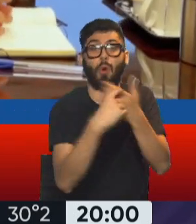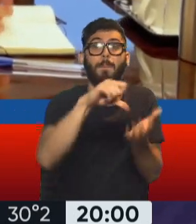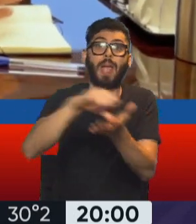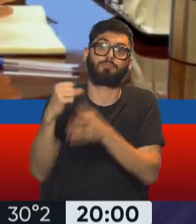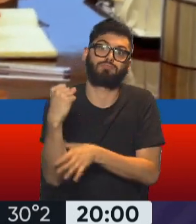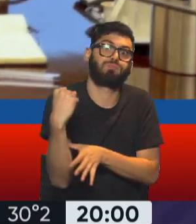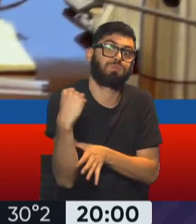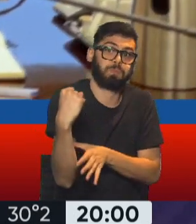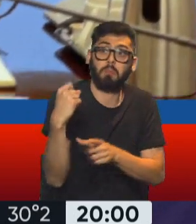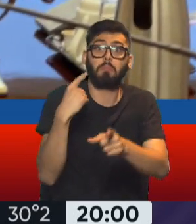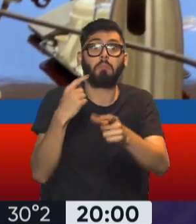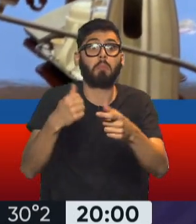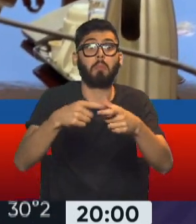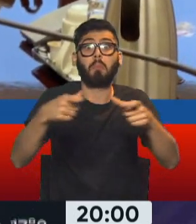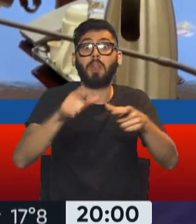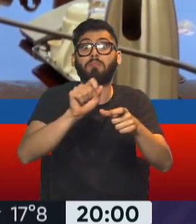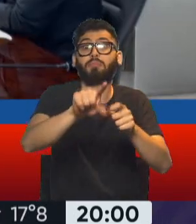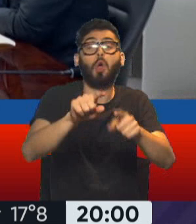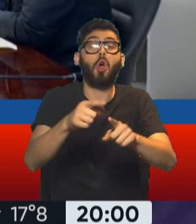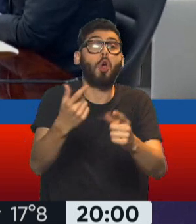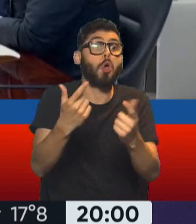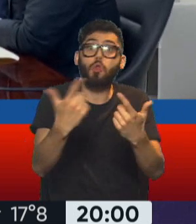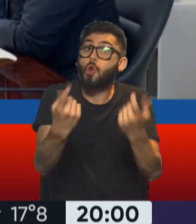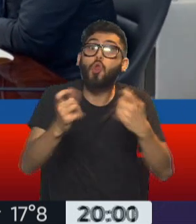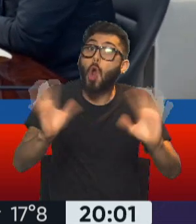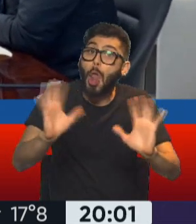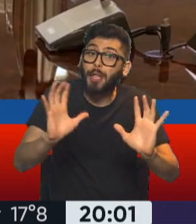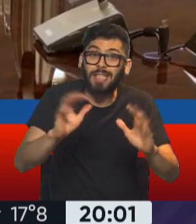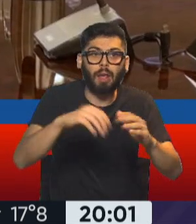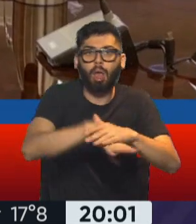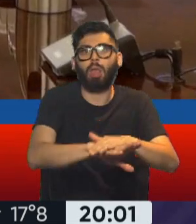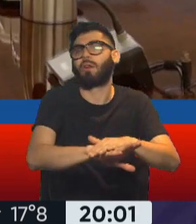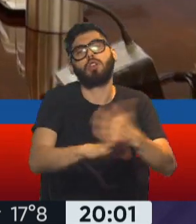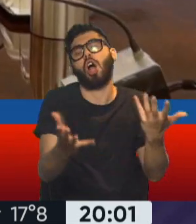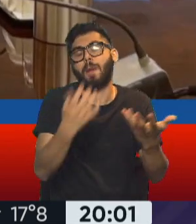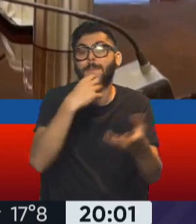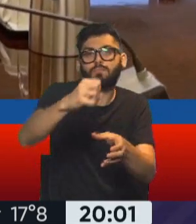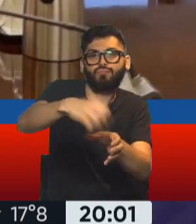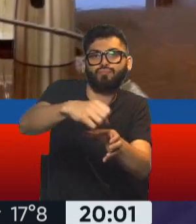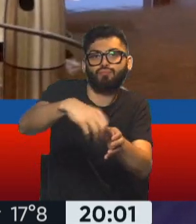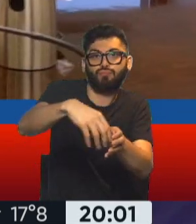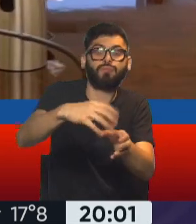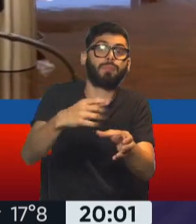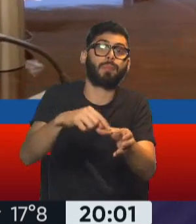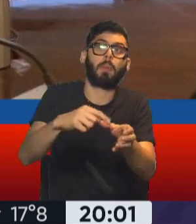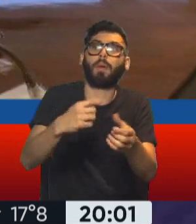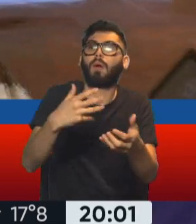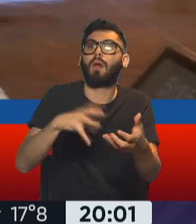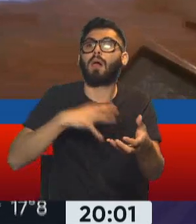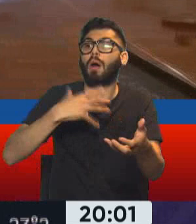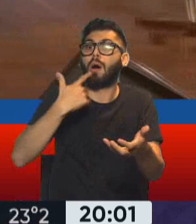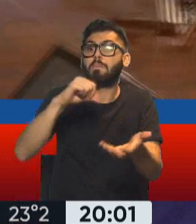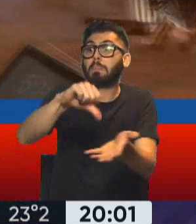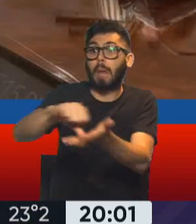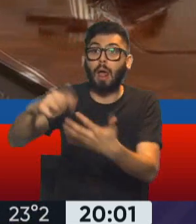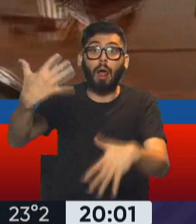primera potencia, que no los necesitan, que se destinen entonces esta cantidad de dinero a crear una suerte de nueva línea de crédito que pueda permitirle